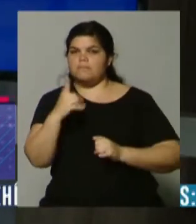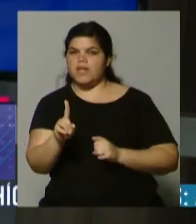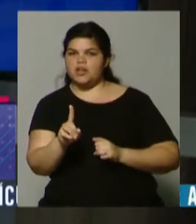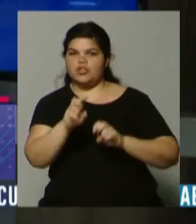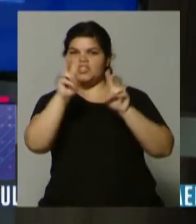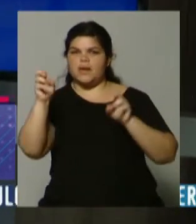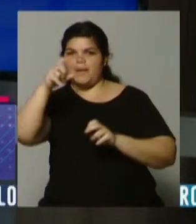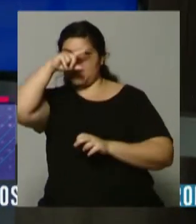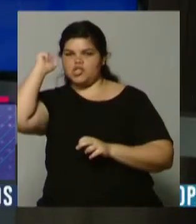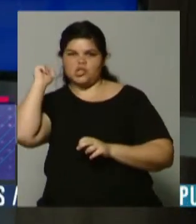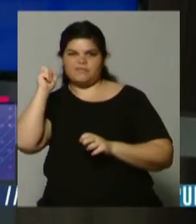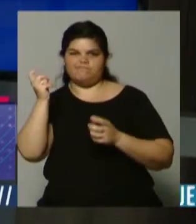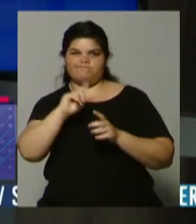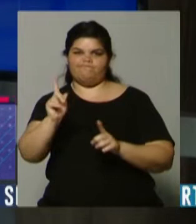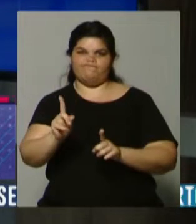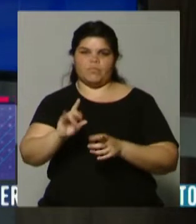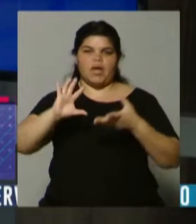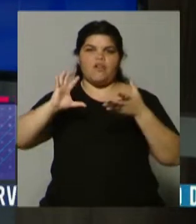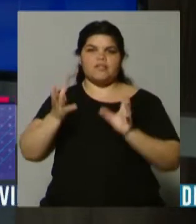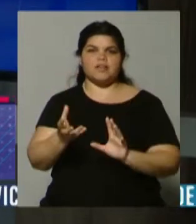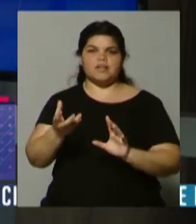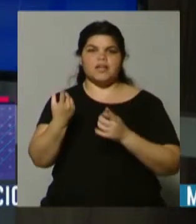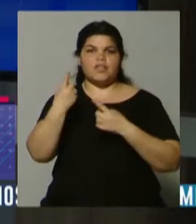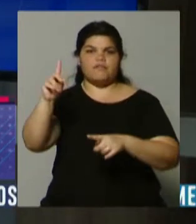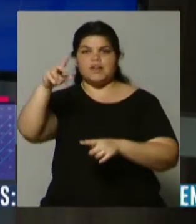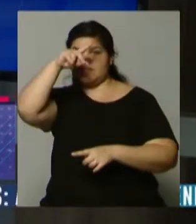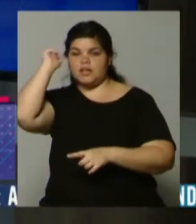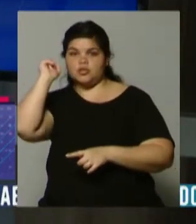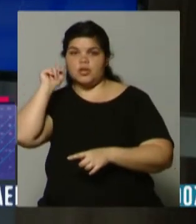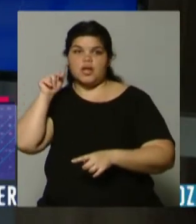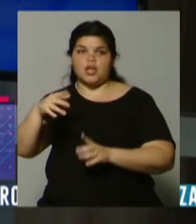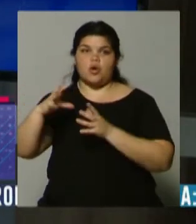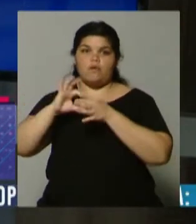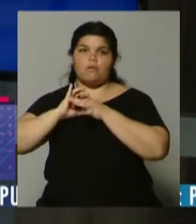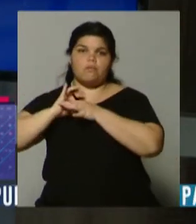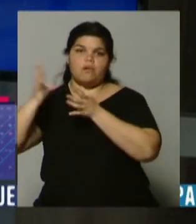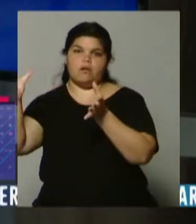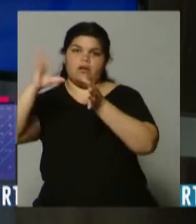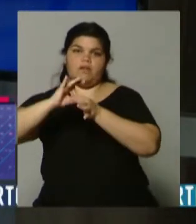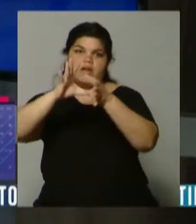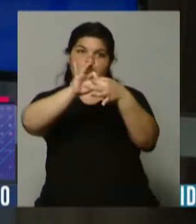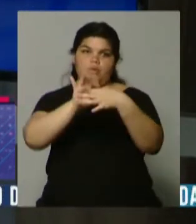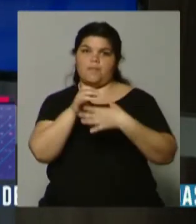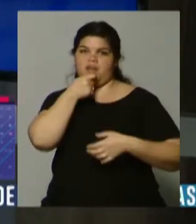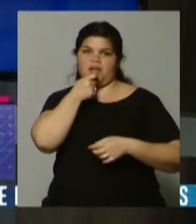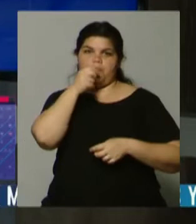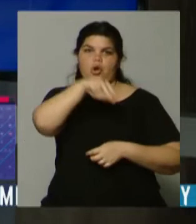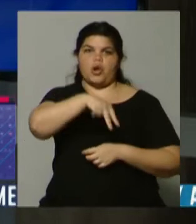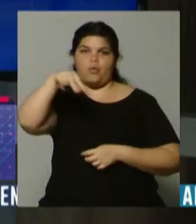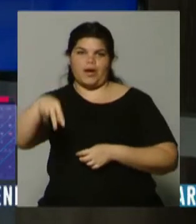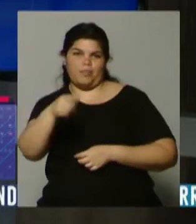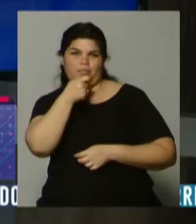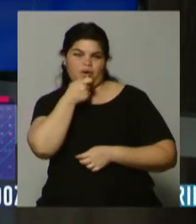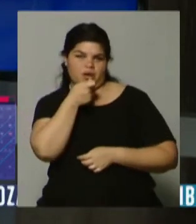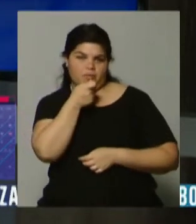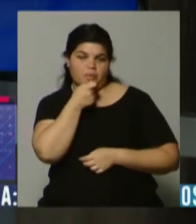tienen relaciones muy estratégicas y muy inteligentes con la nación y logran tener muy buenos vínculos. Pensemos, por ejemplo, en provincias como Neuquén. Creo que